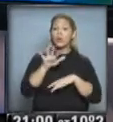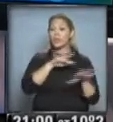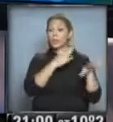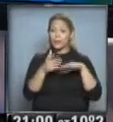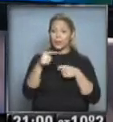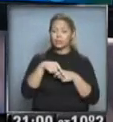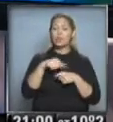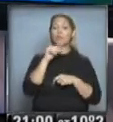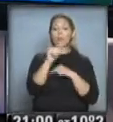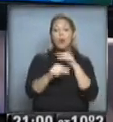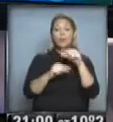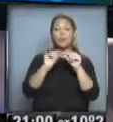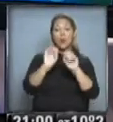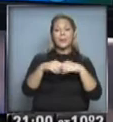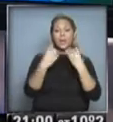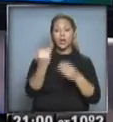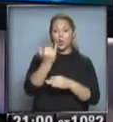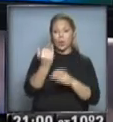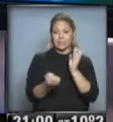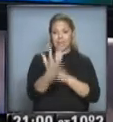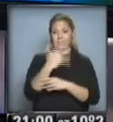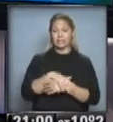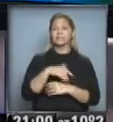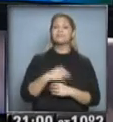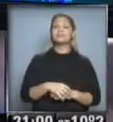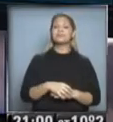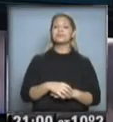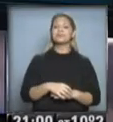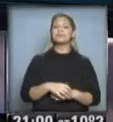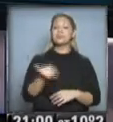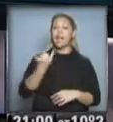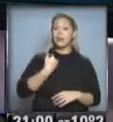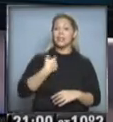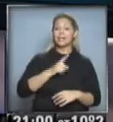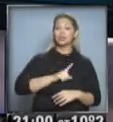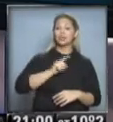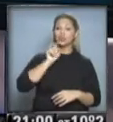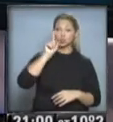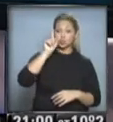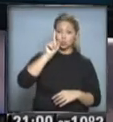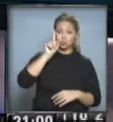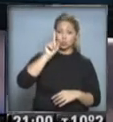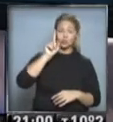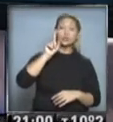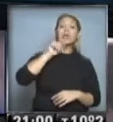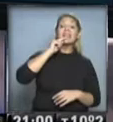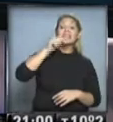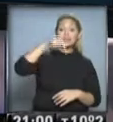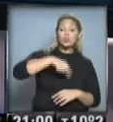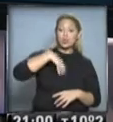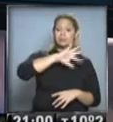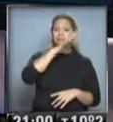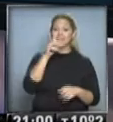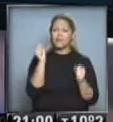recién mejoran a partir del jueves a la mañana el pronóstico nos está indicando que en el sur argentino tendremos una mañana muy fría con